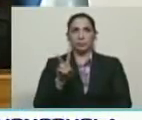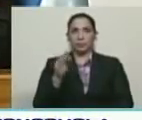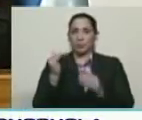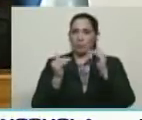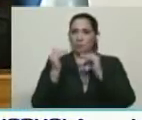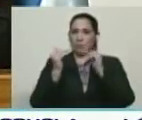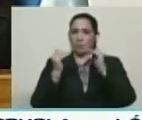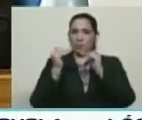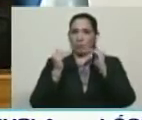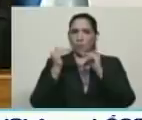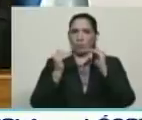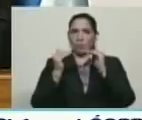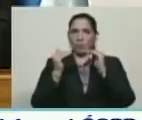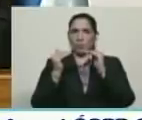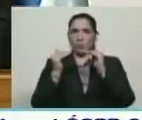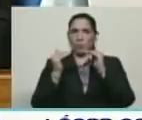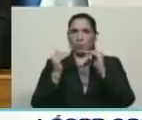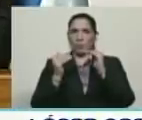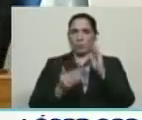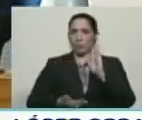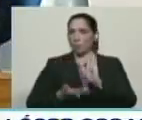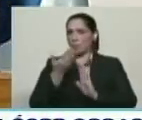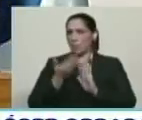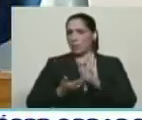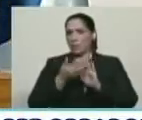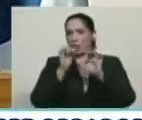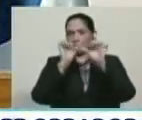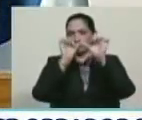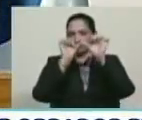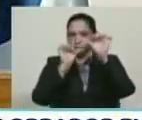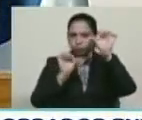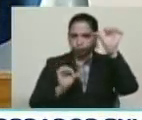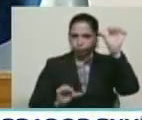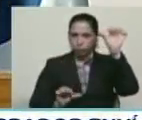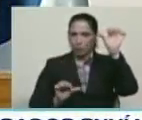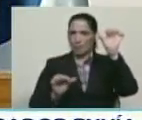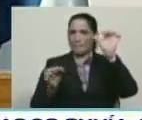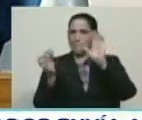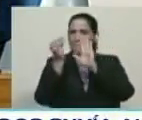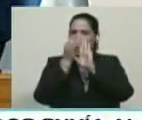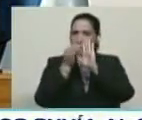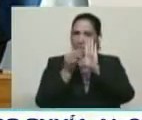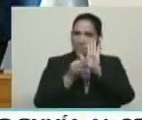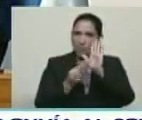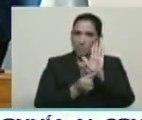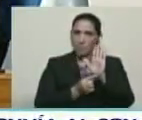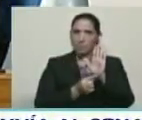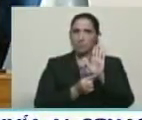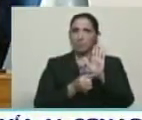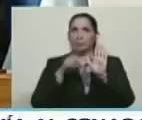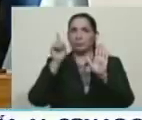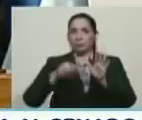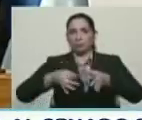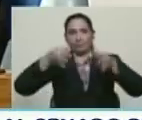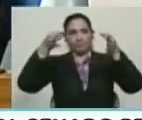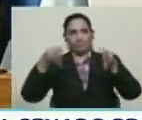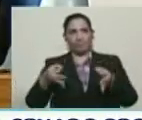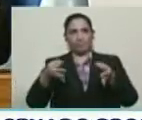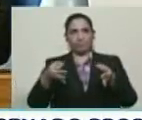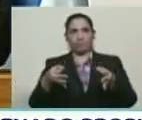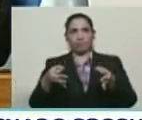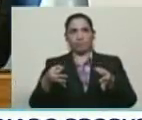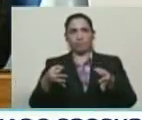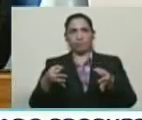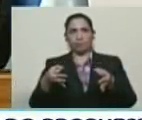balance sumamente detallado, puntual, pero al mismo tiempo contundente, de la